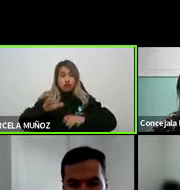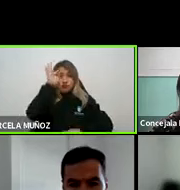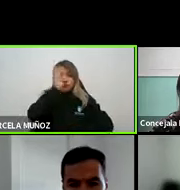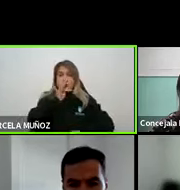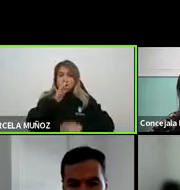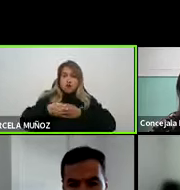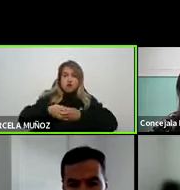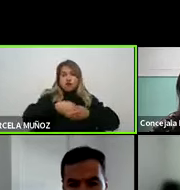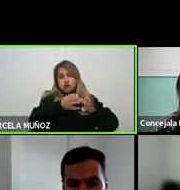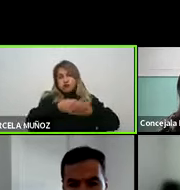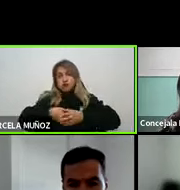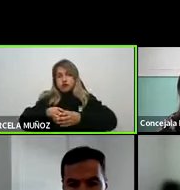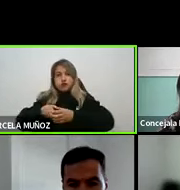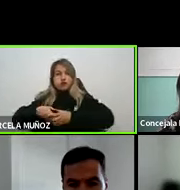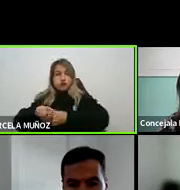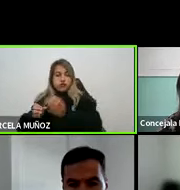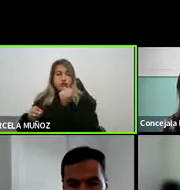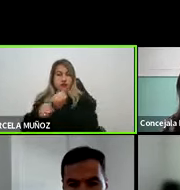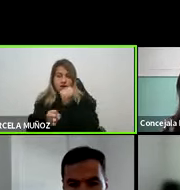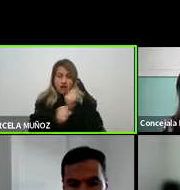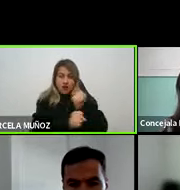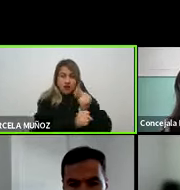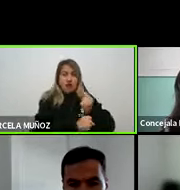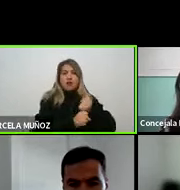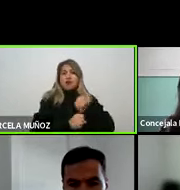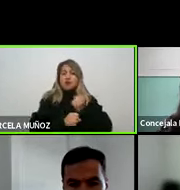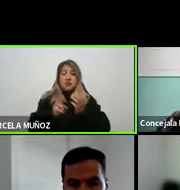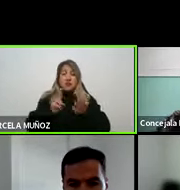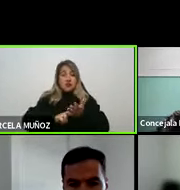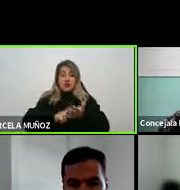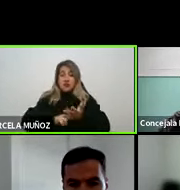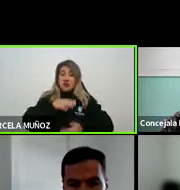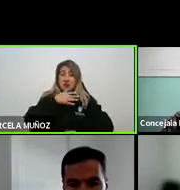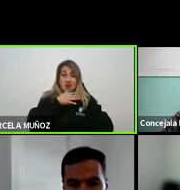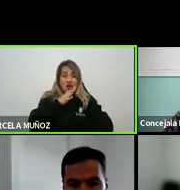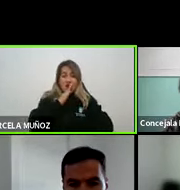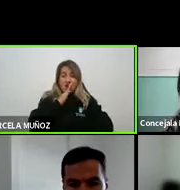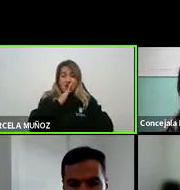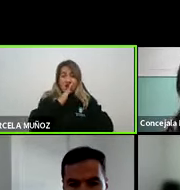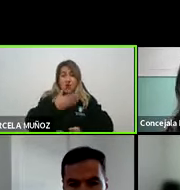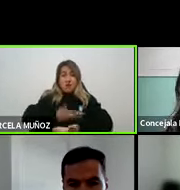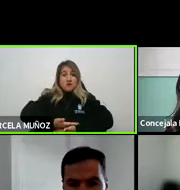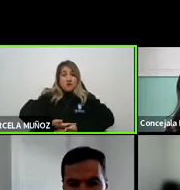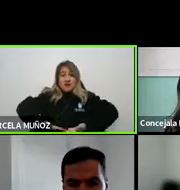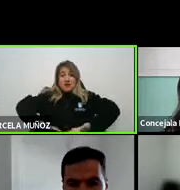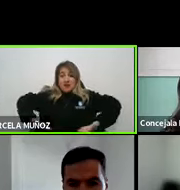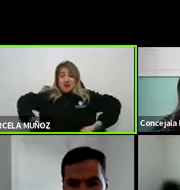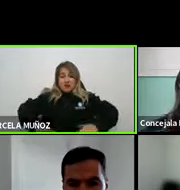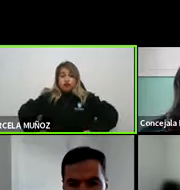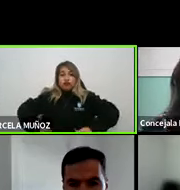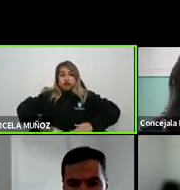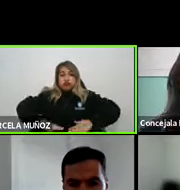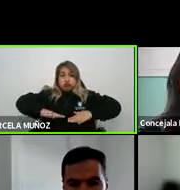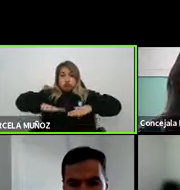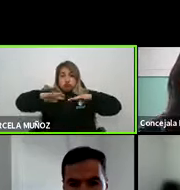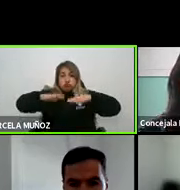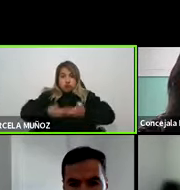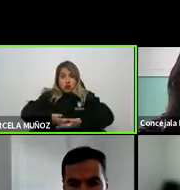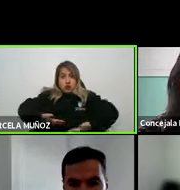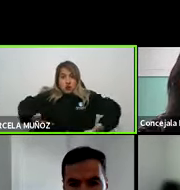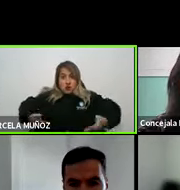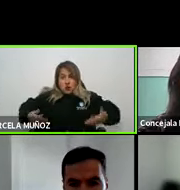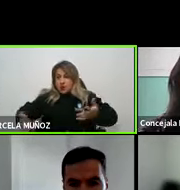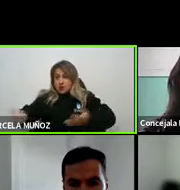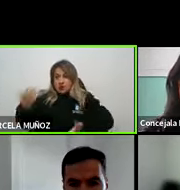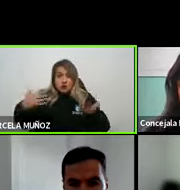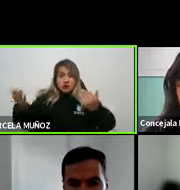ahí bueno, literalmente con el agua hasta la mitad del cuerpo, ¿cierto? Y claro, levantando datos que